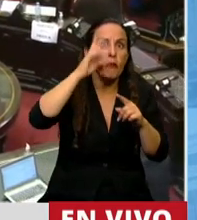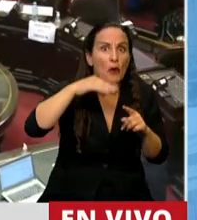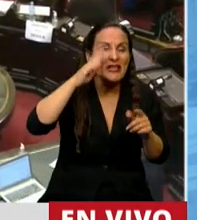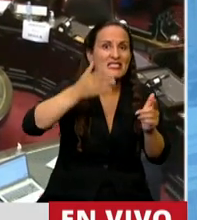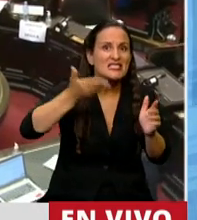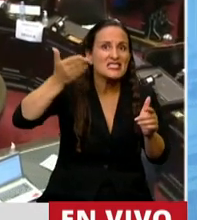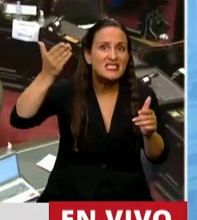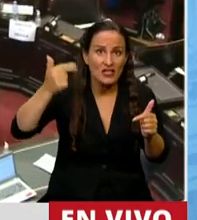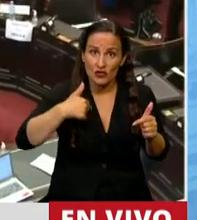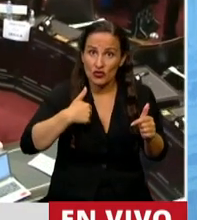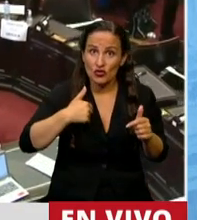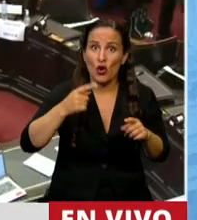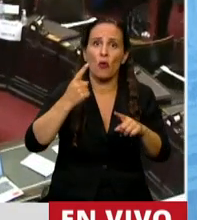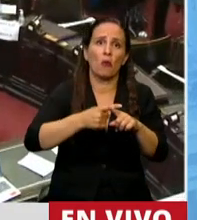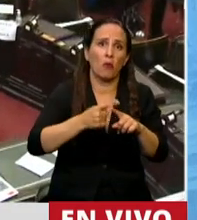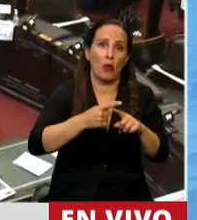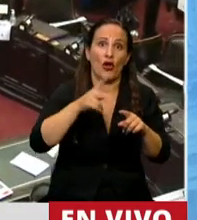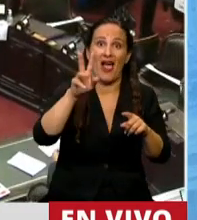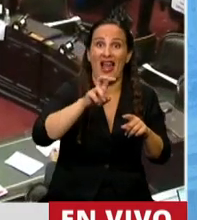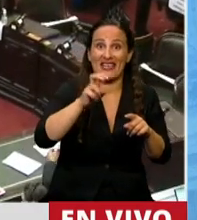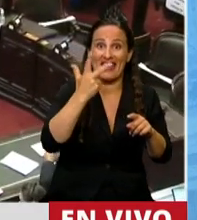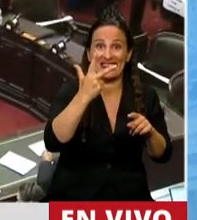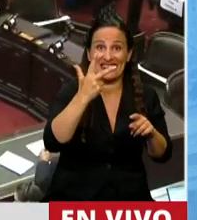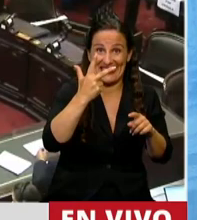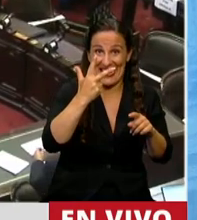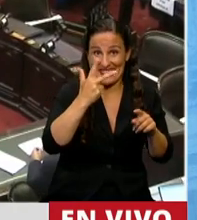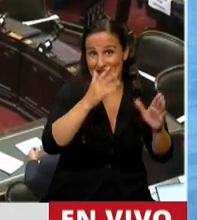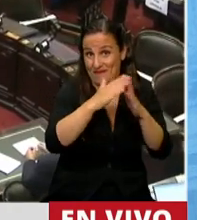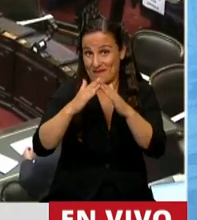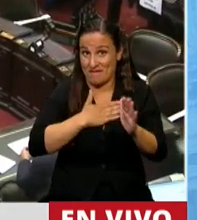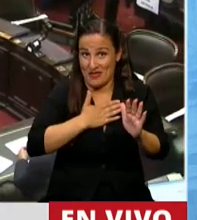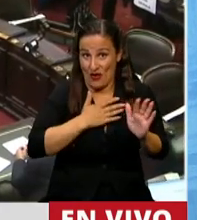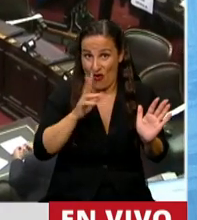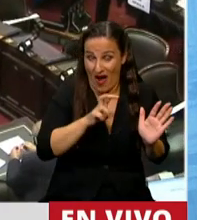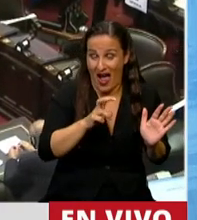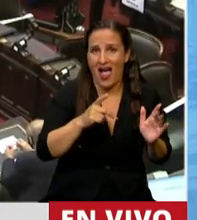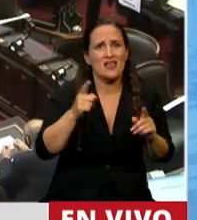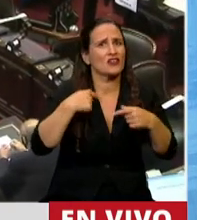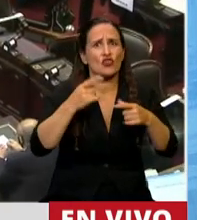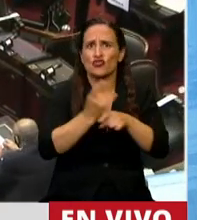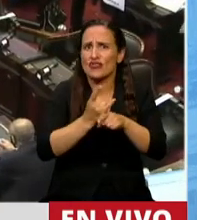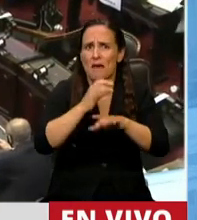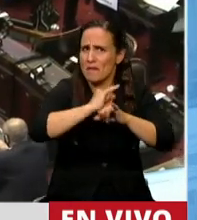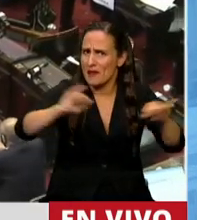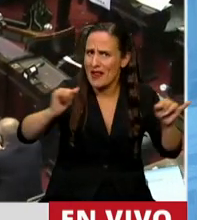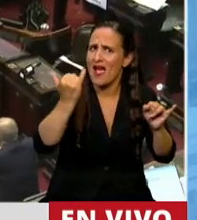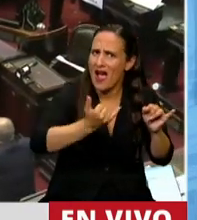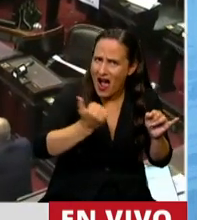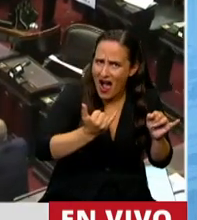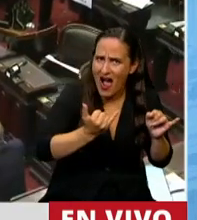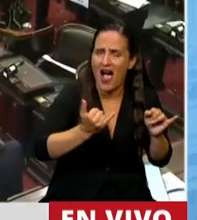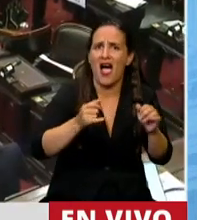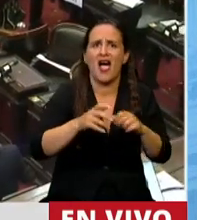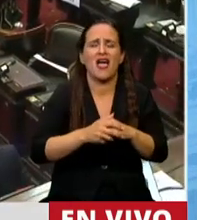tiene ingresos por alquiler de 3 propiedades, que publica en Argentina y en todos los medios internacionales, que recibe